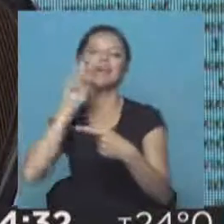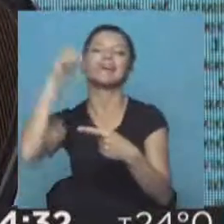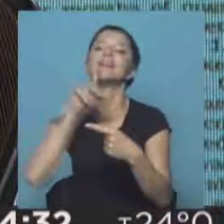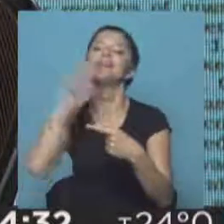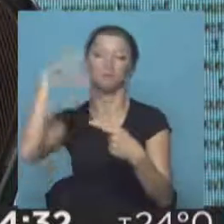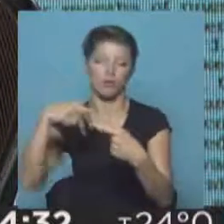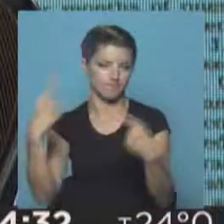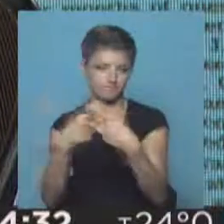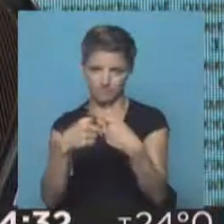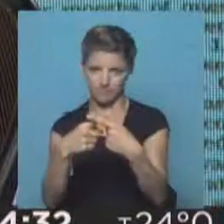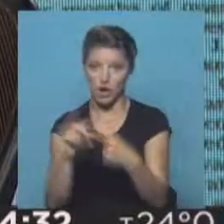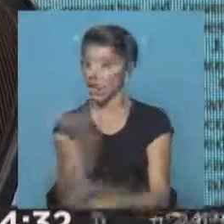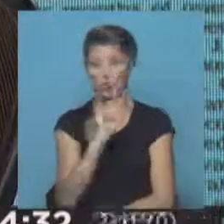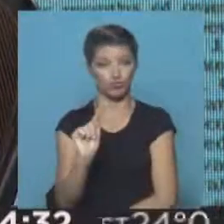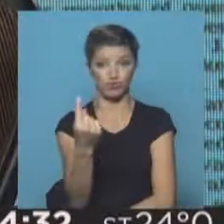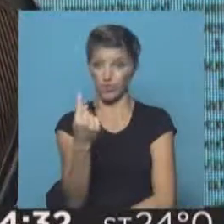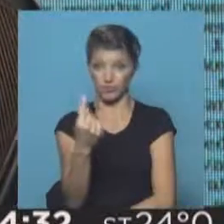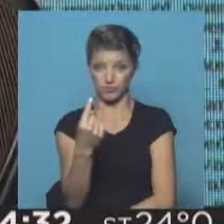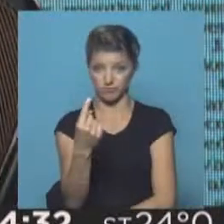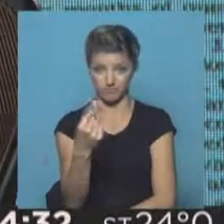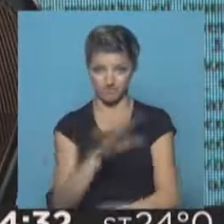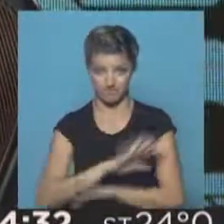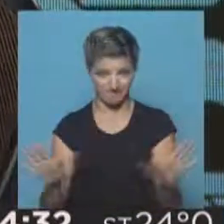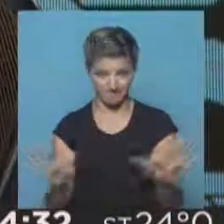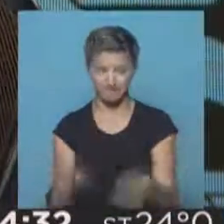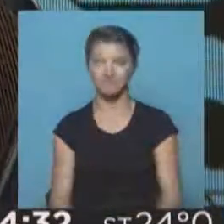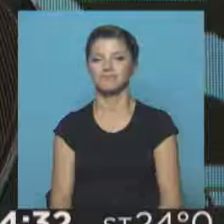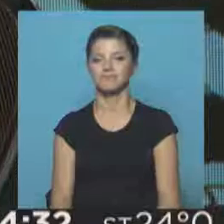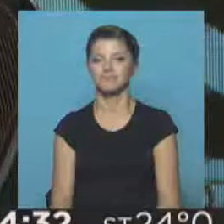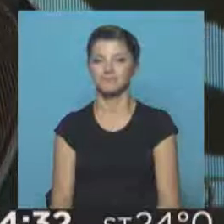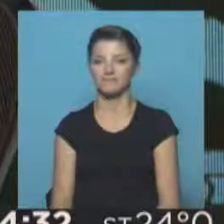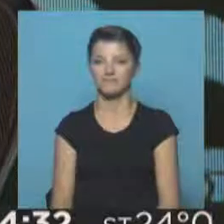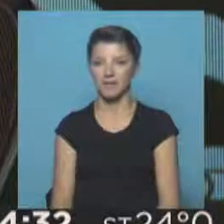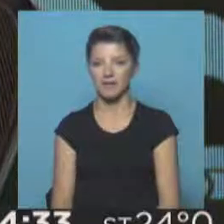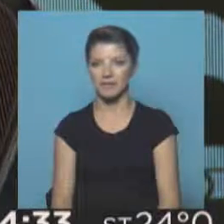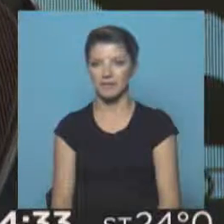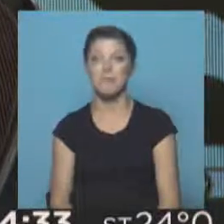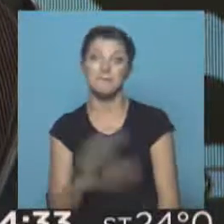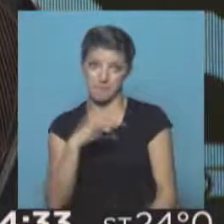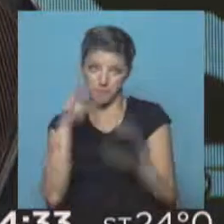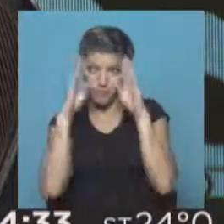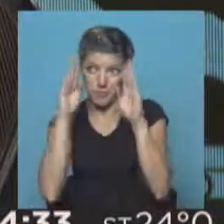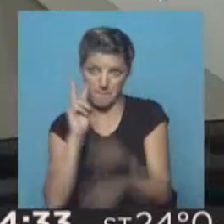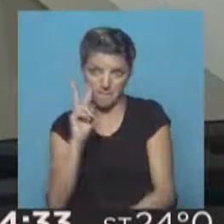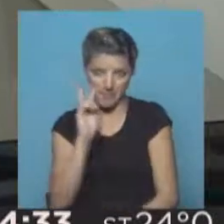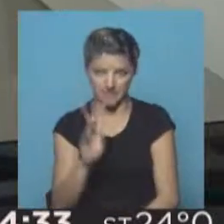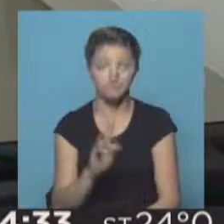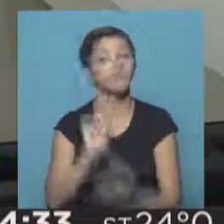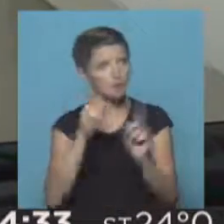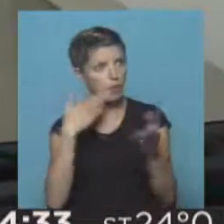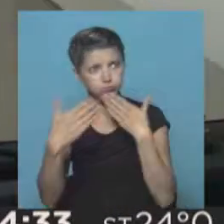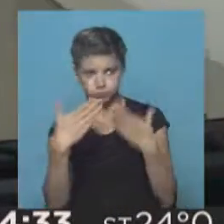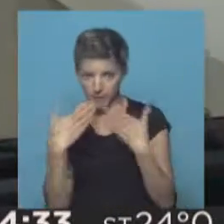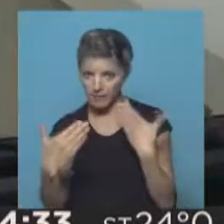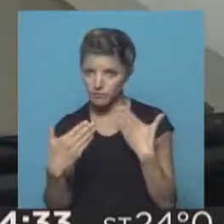Trump a solas. Puros. Puros, ellos, como... Para no perdérselo. Con un gran debate